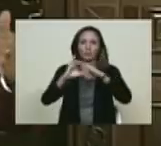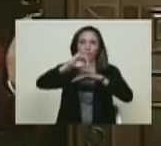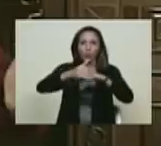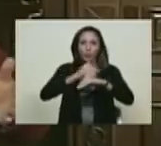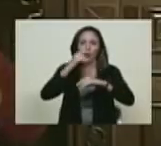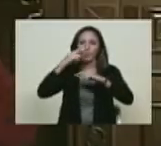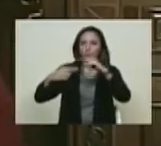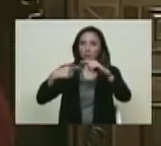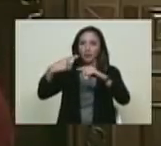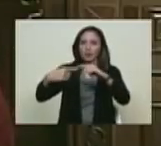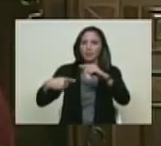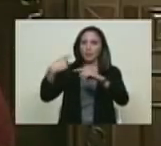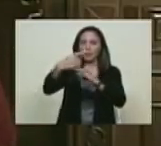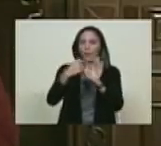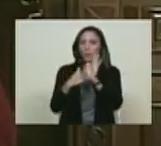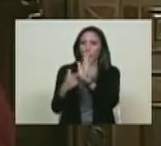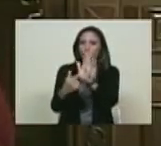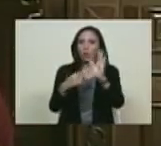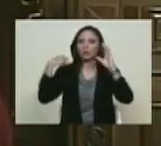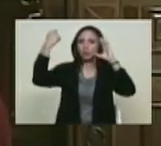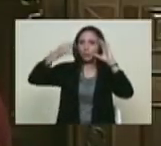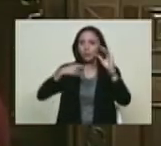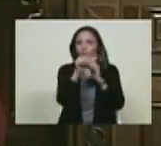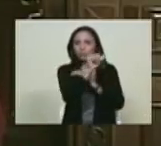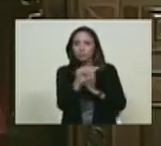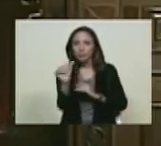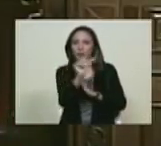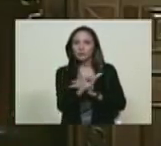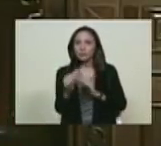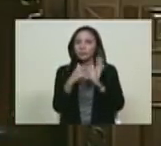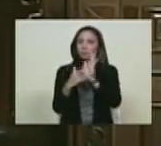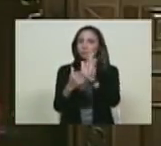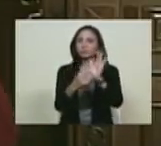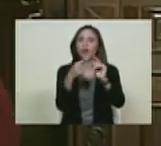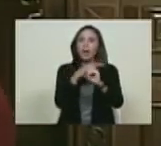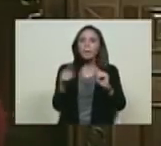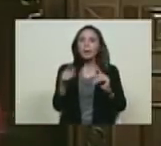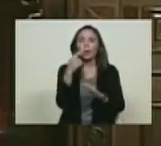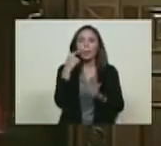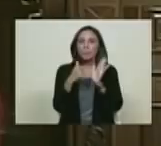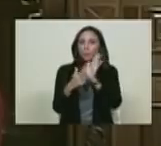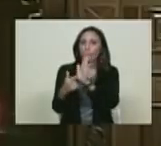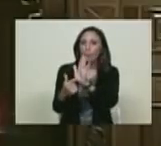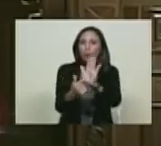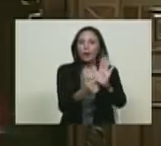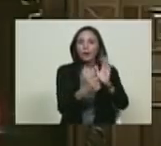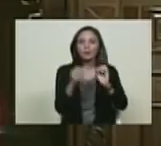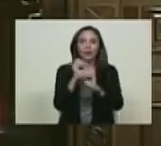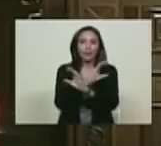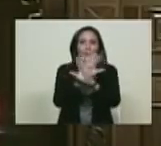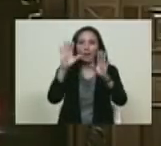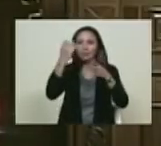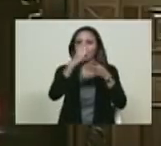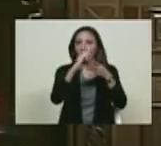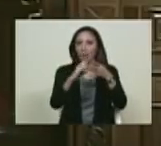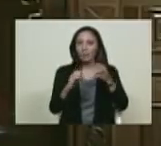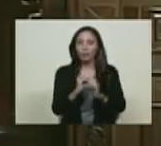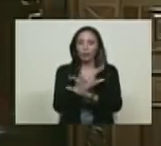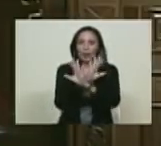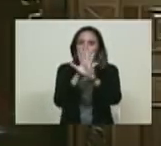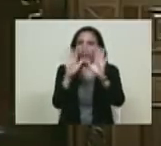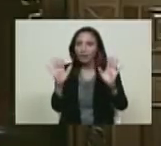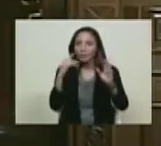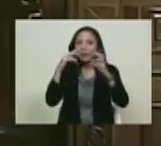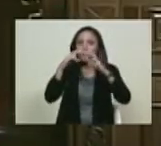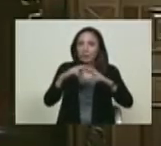mañana, pasado mañana, y en el transcurso de los próximos días, pero están surgiendo muchos elementos, muchos de esta investigación en